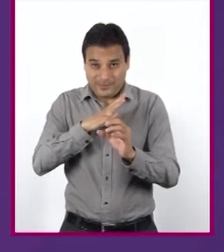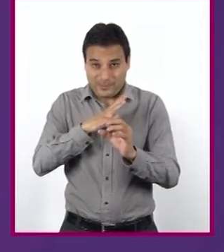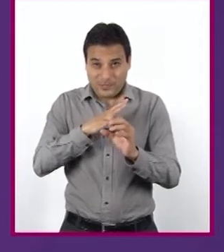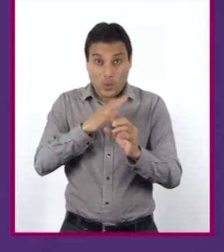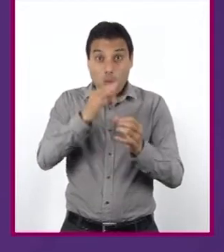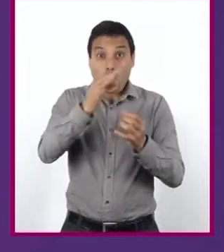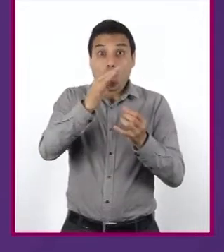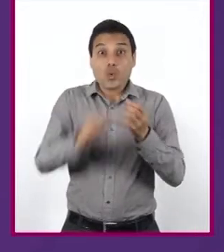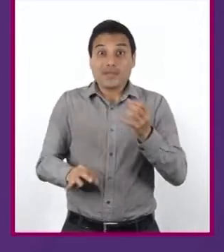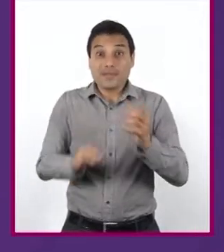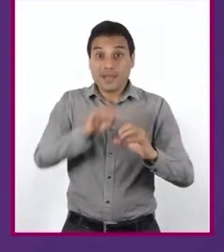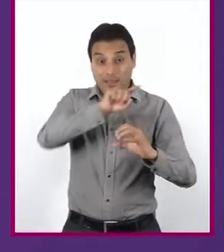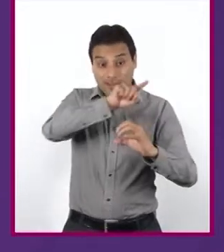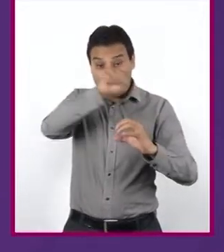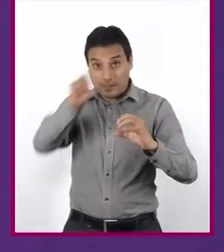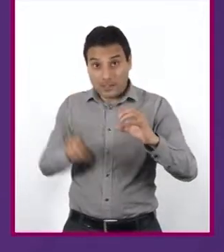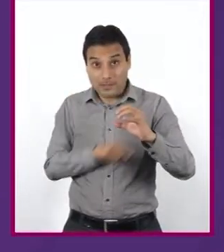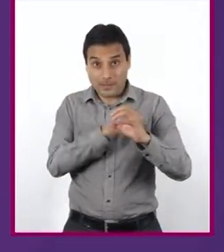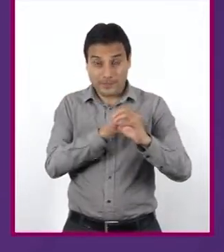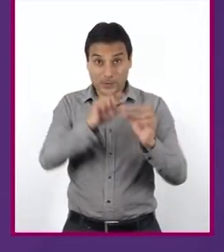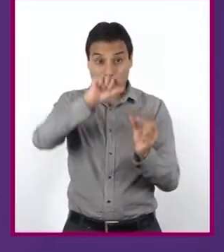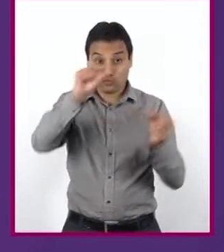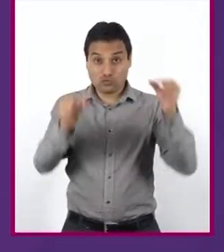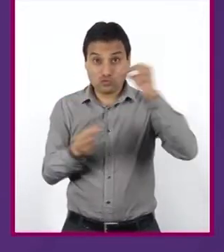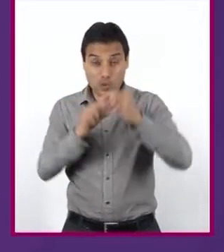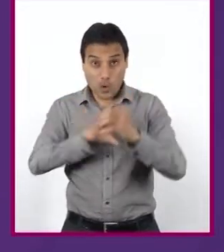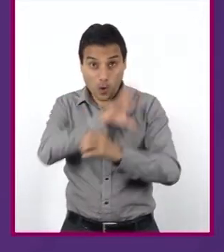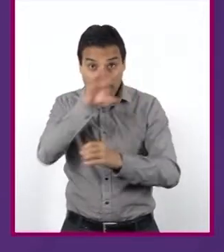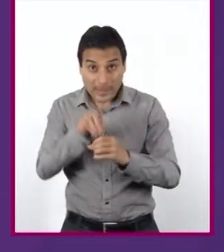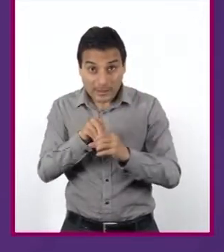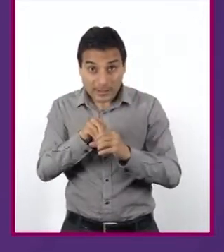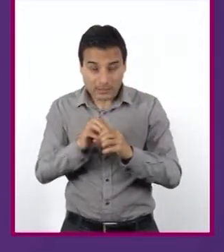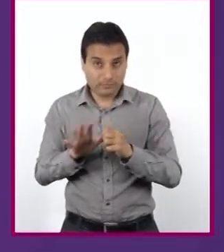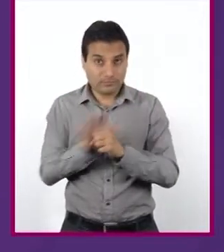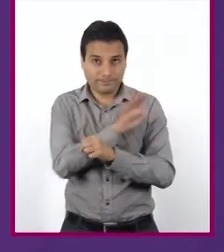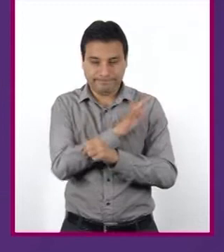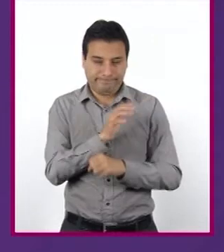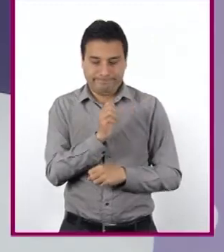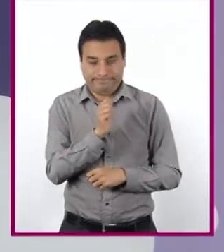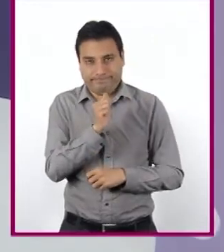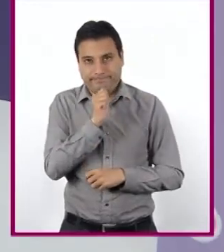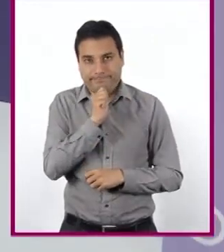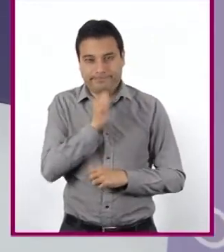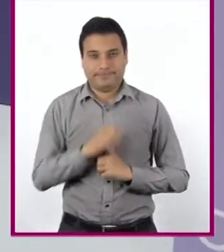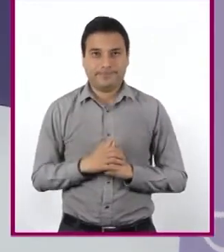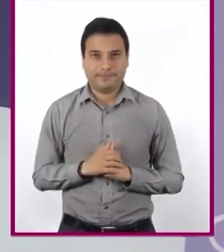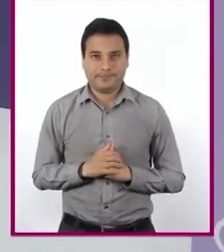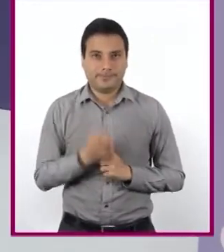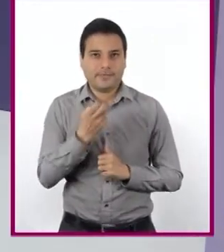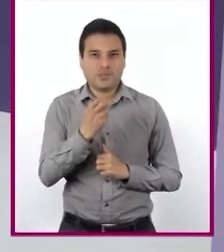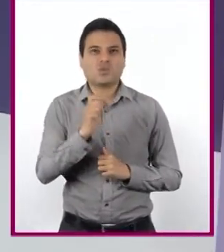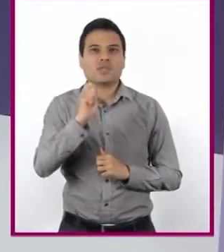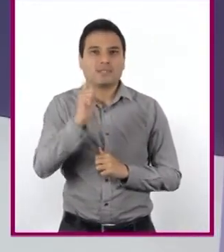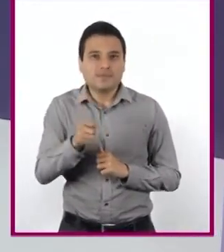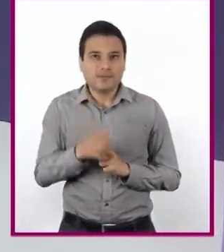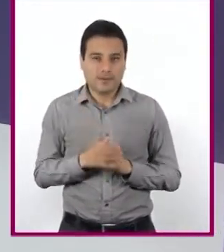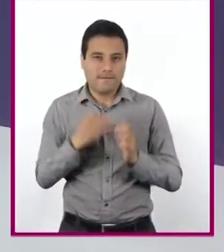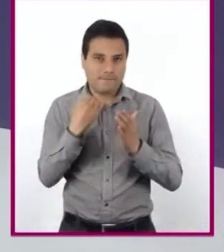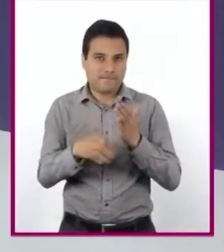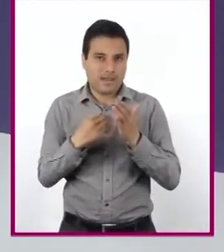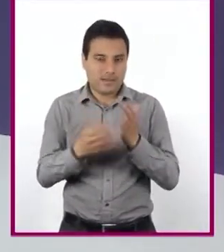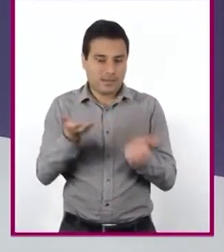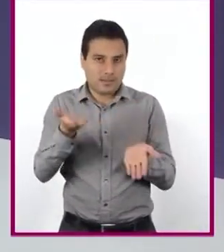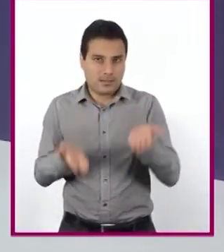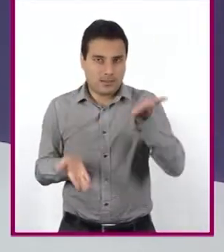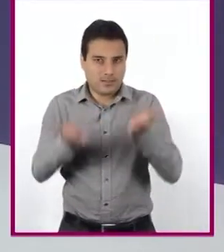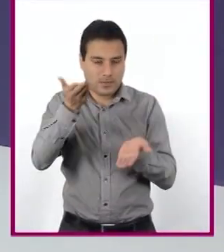valencia. En consecuencia, son inestables. Y si son inestables, ¿por qué